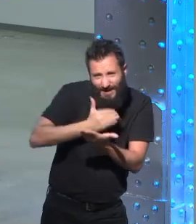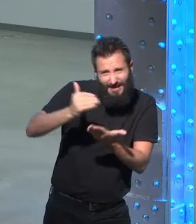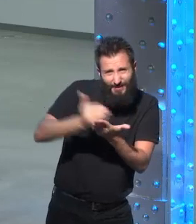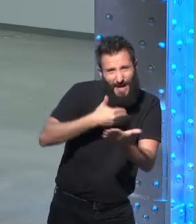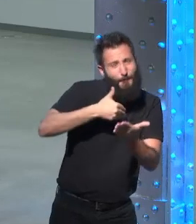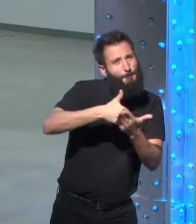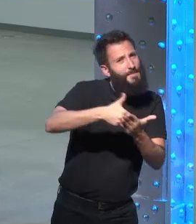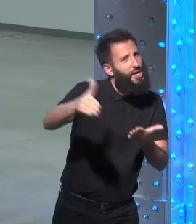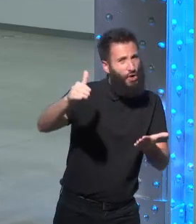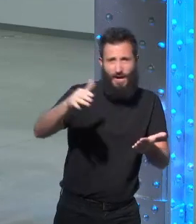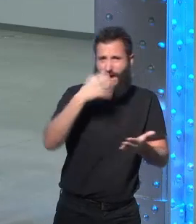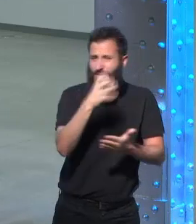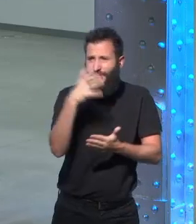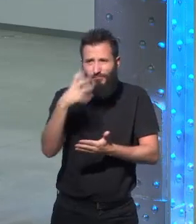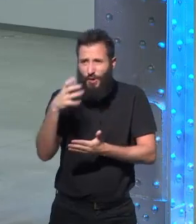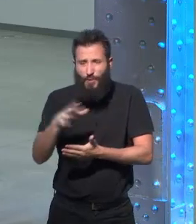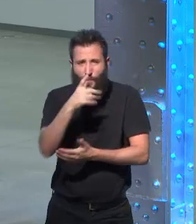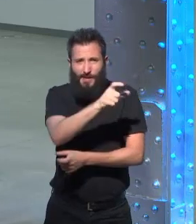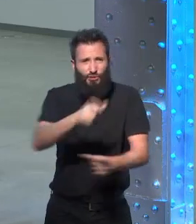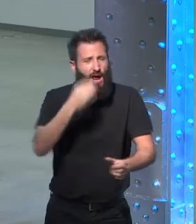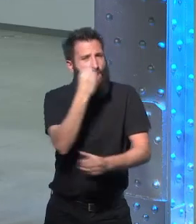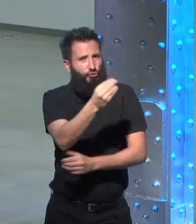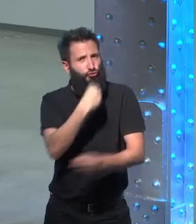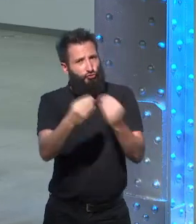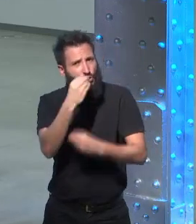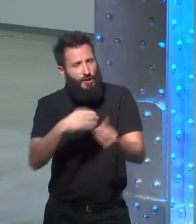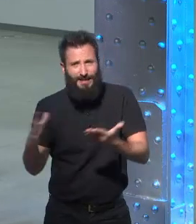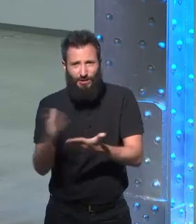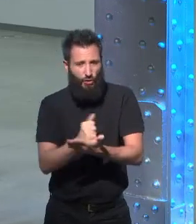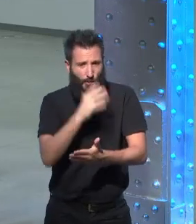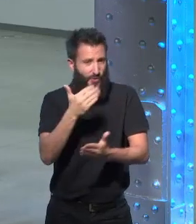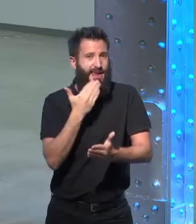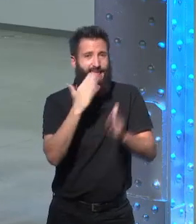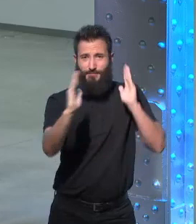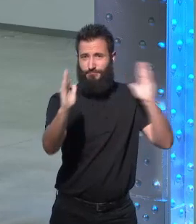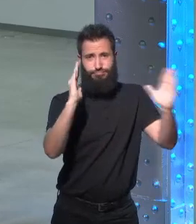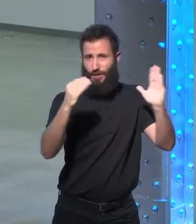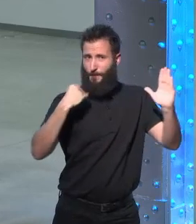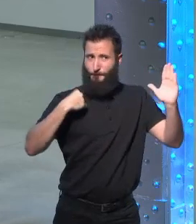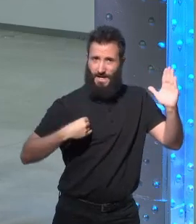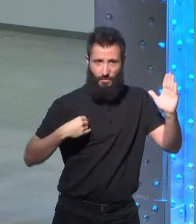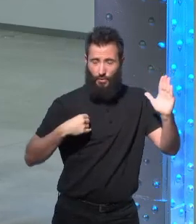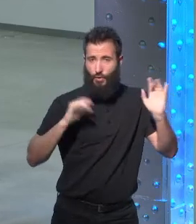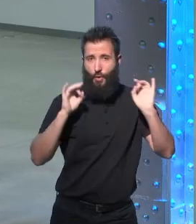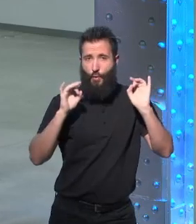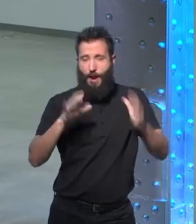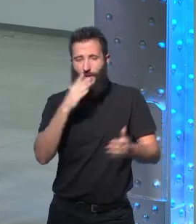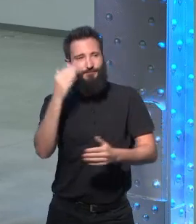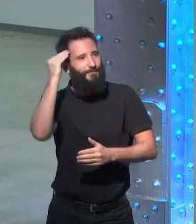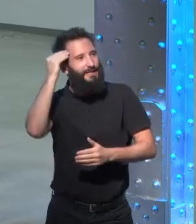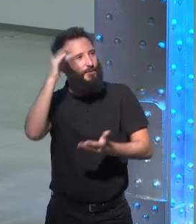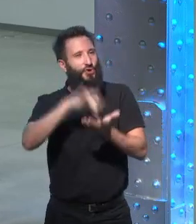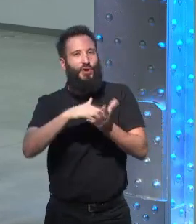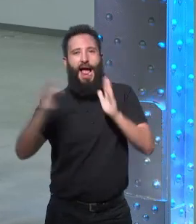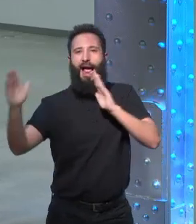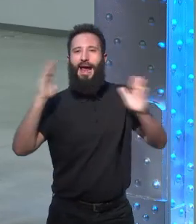quejas de consumidores, además de esos tramos de edades, lo que consideramos como